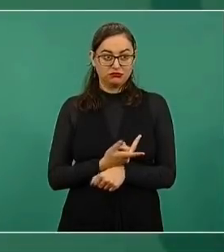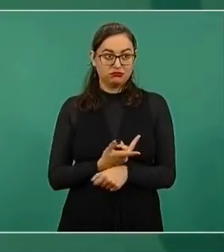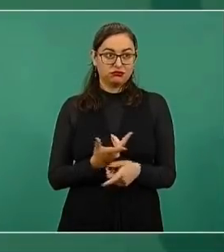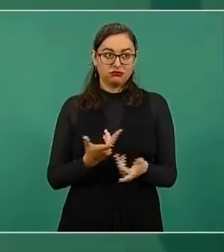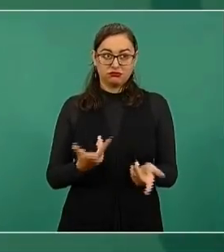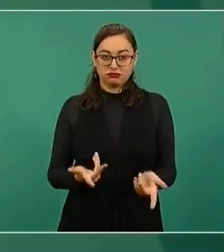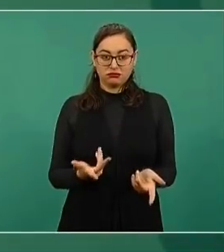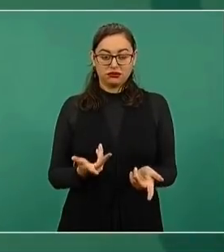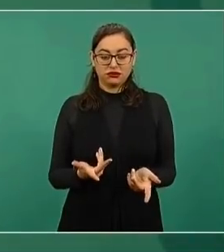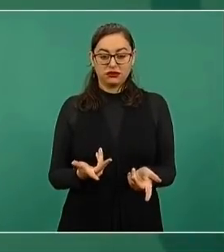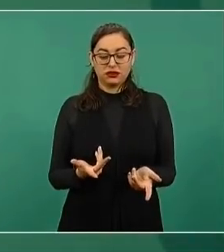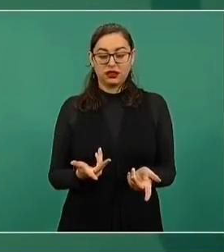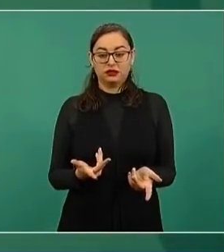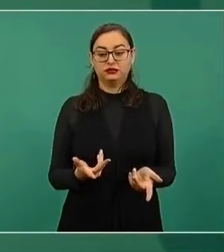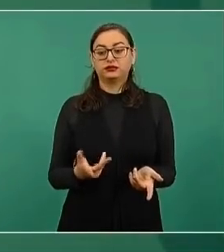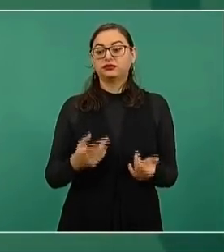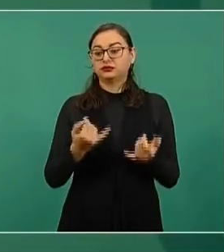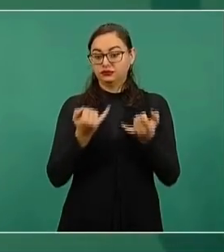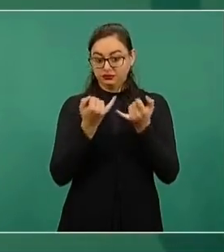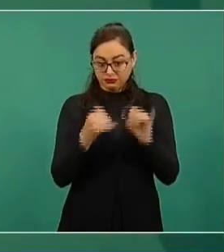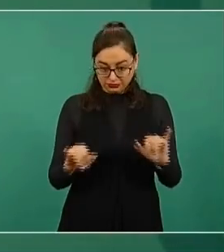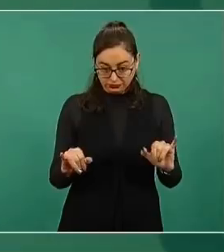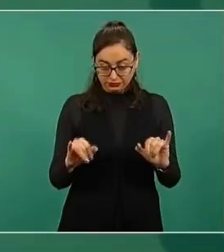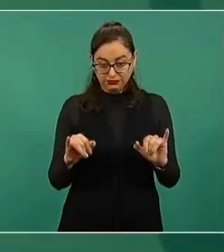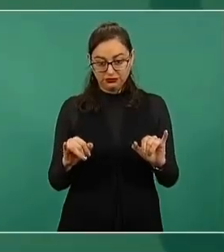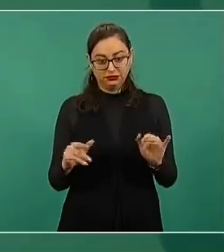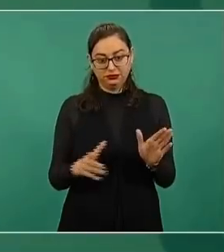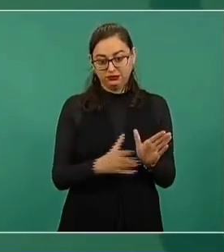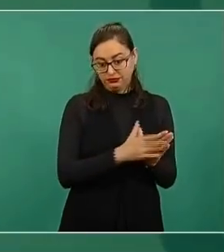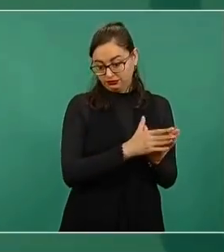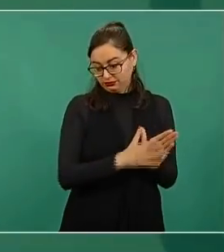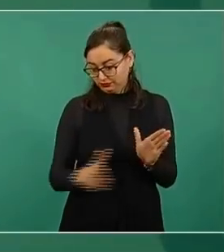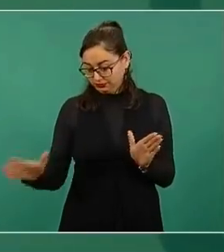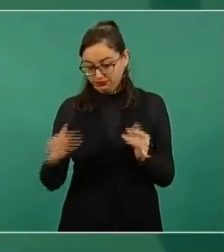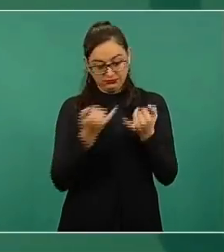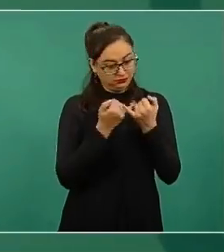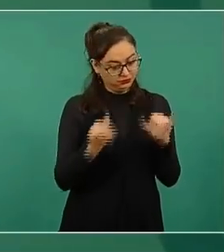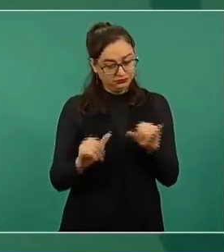durante el proceso de independencia, pues lo mismo.